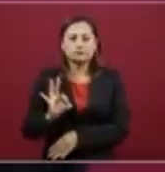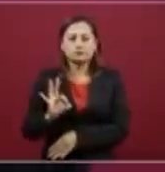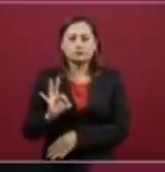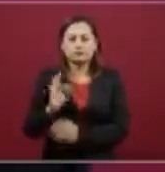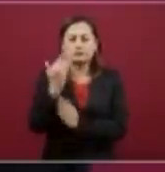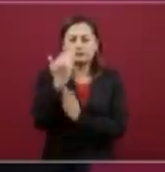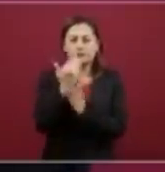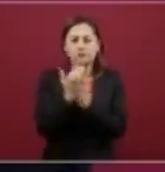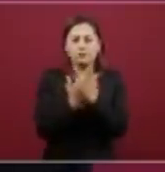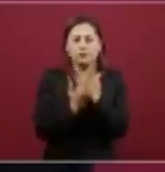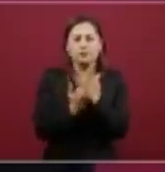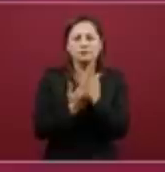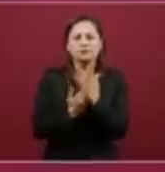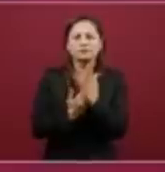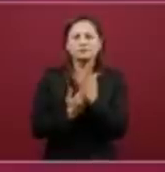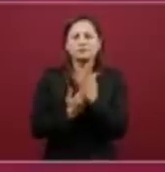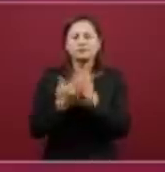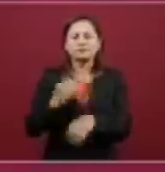Nada más que